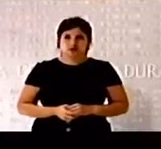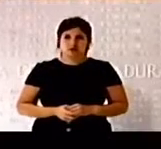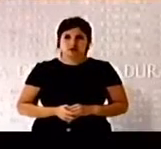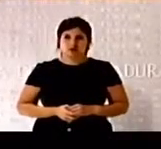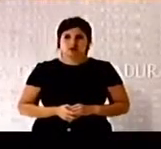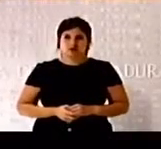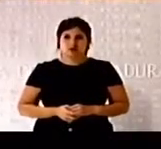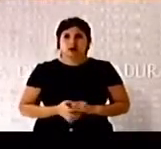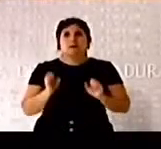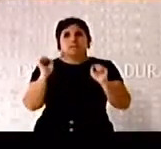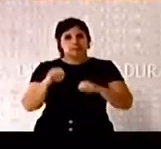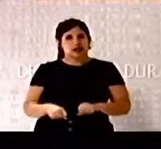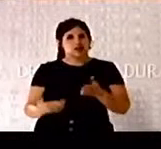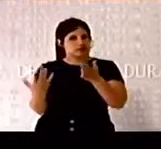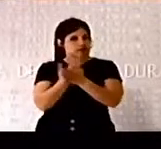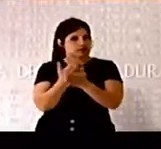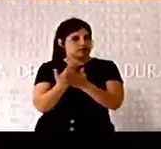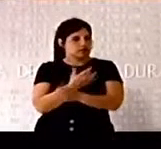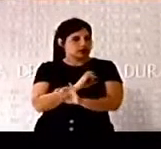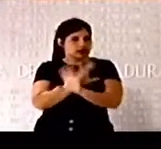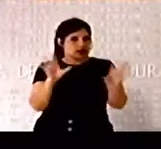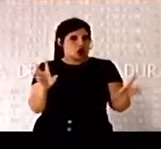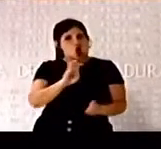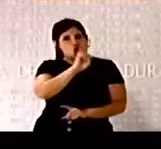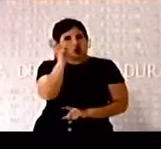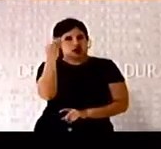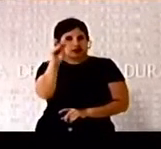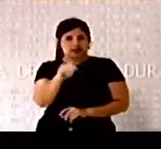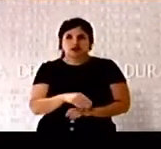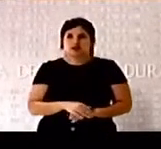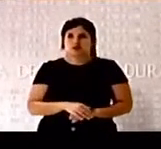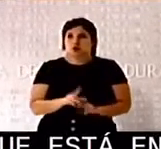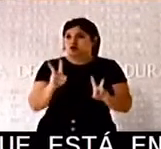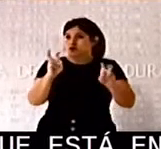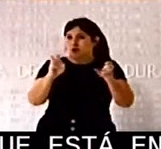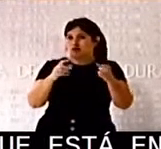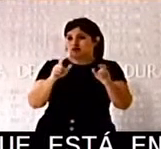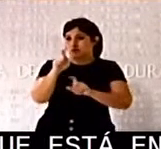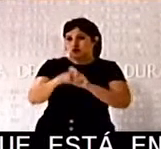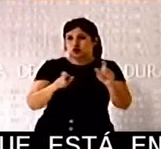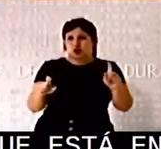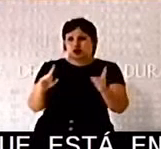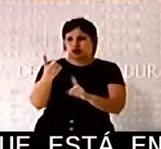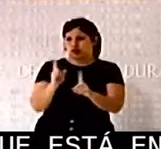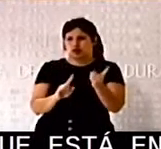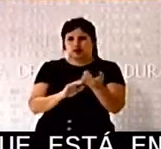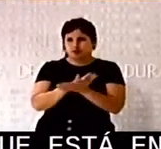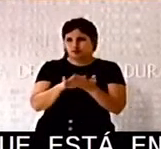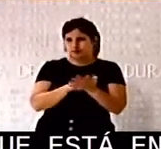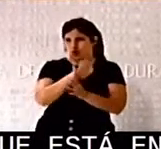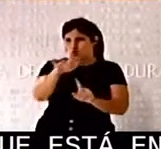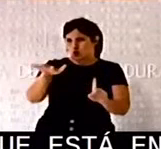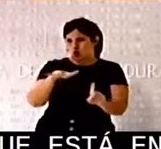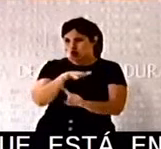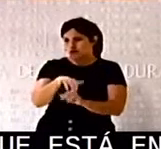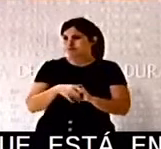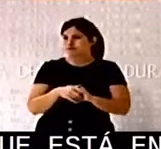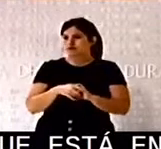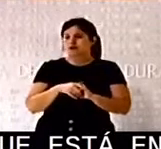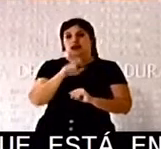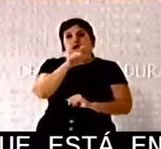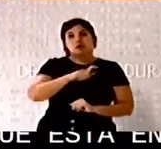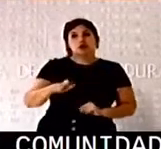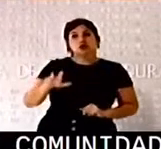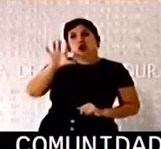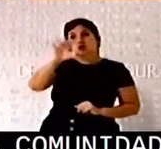Y una aclaración más, porque es una cuestión que está en la calle. Sí. Las personas que viajan a otra comunidad